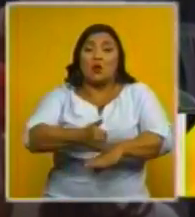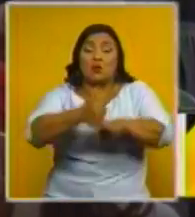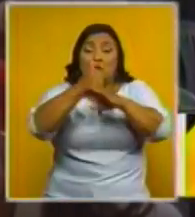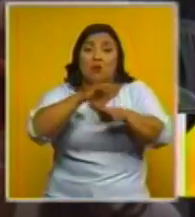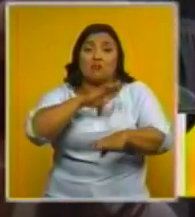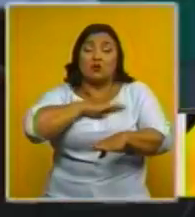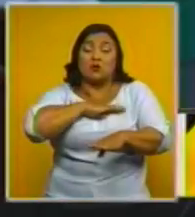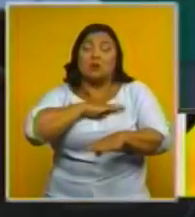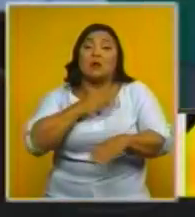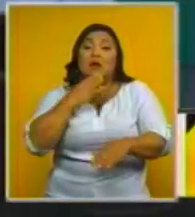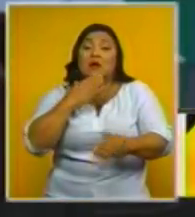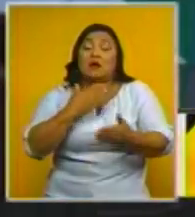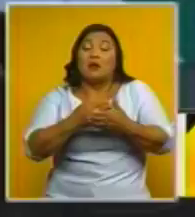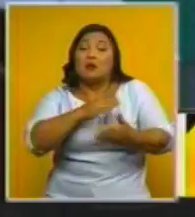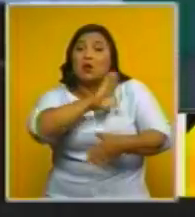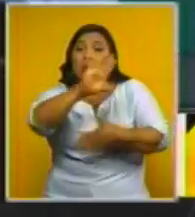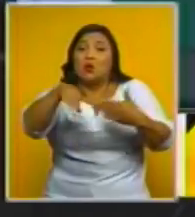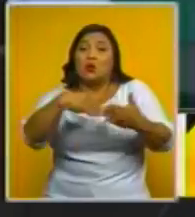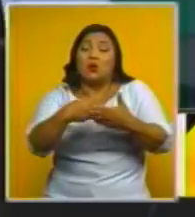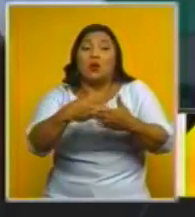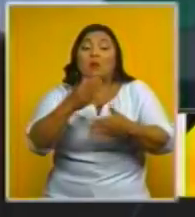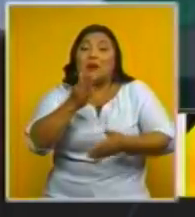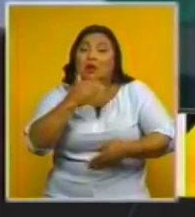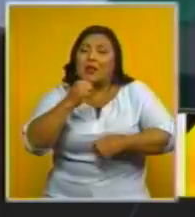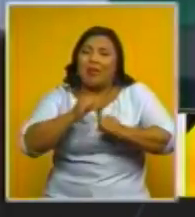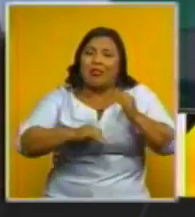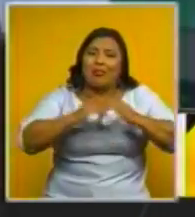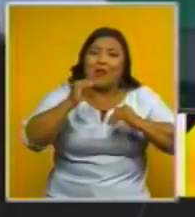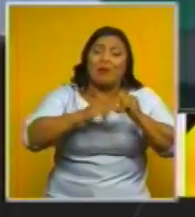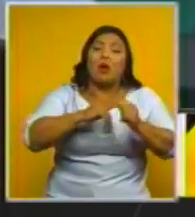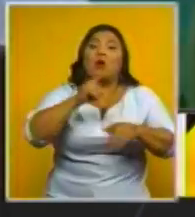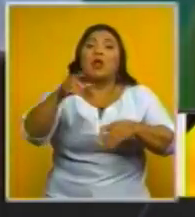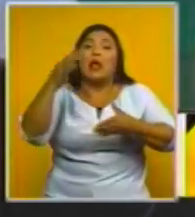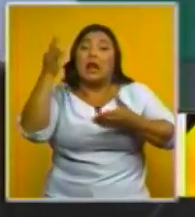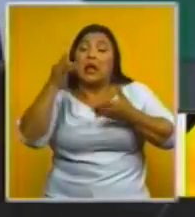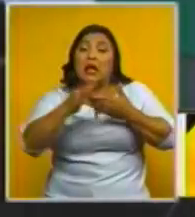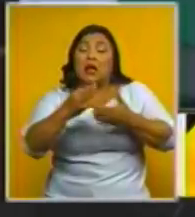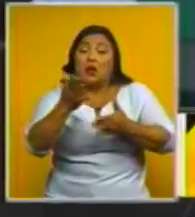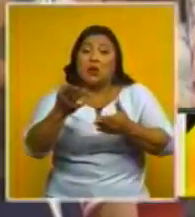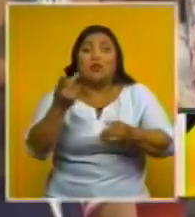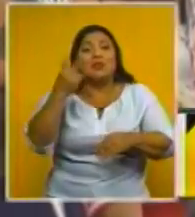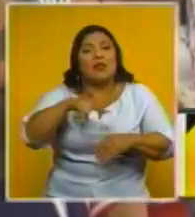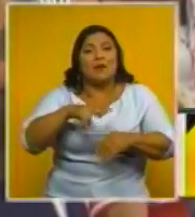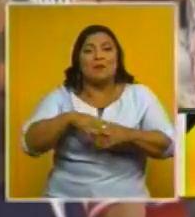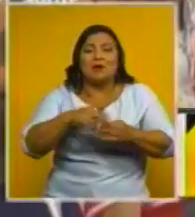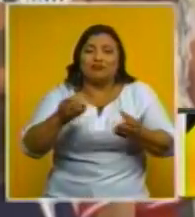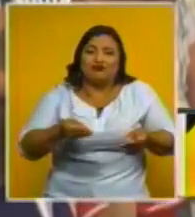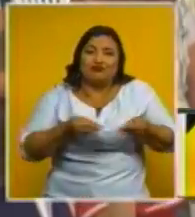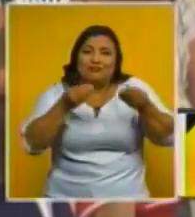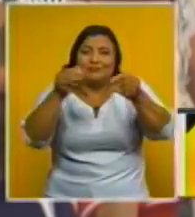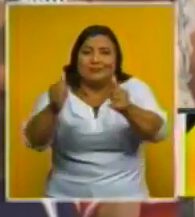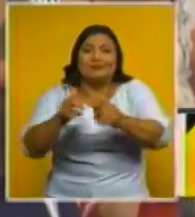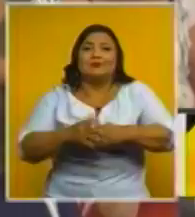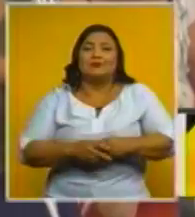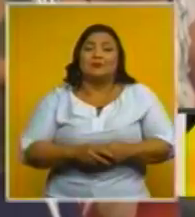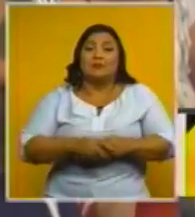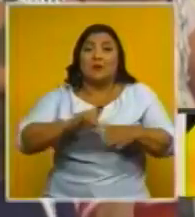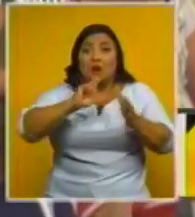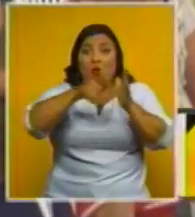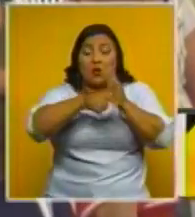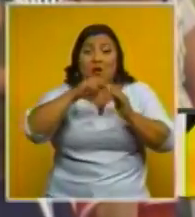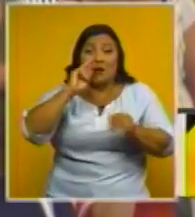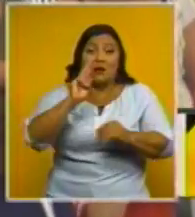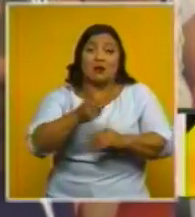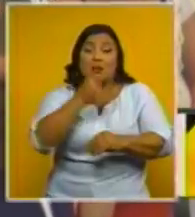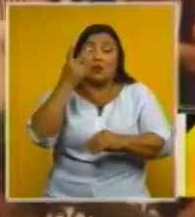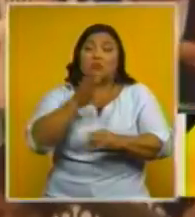el respaldo del gobierno nacional para la ejecución de obras en el cantón y le entregó también un reconocimiento. Luego, la segunda